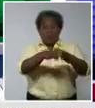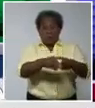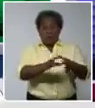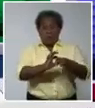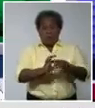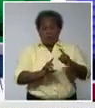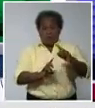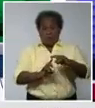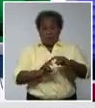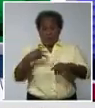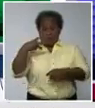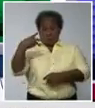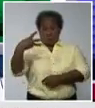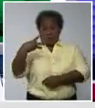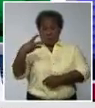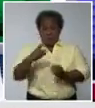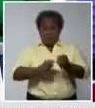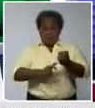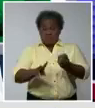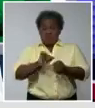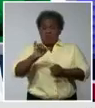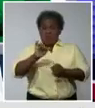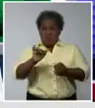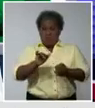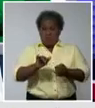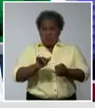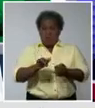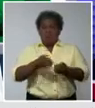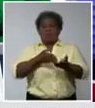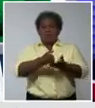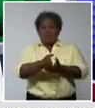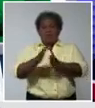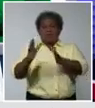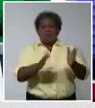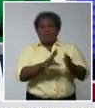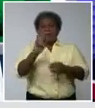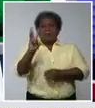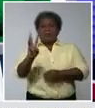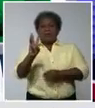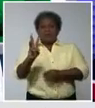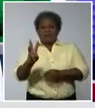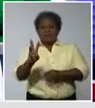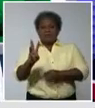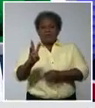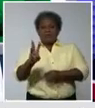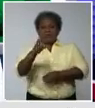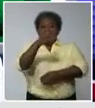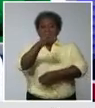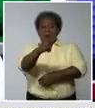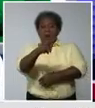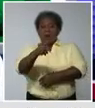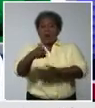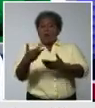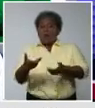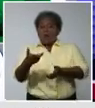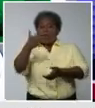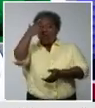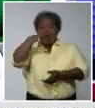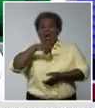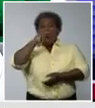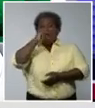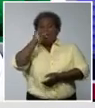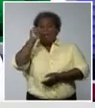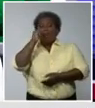Guantánamo, también se sigue avanzando en la fase 3 de la vacuna Abdala, que es la que